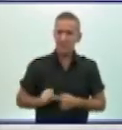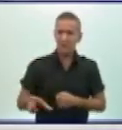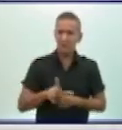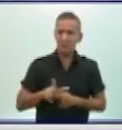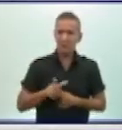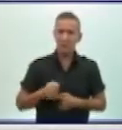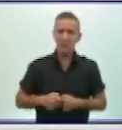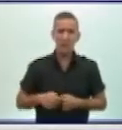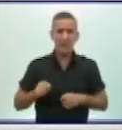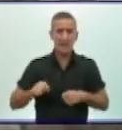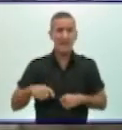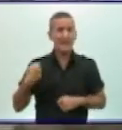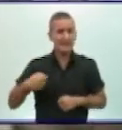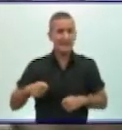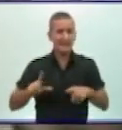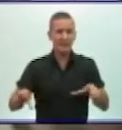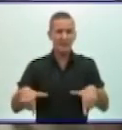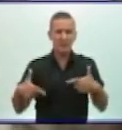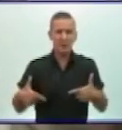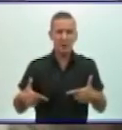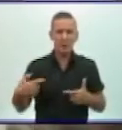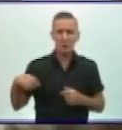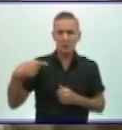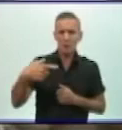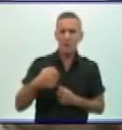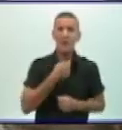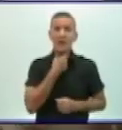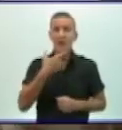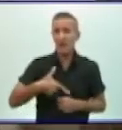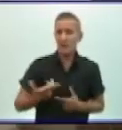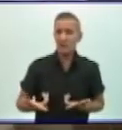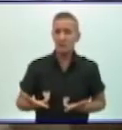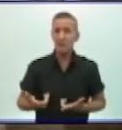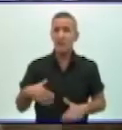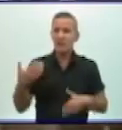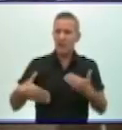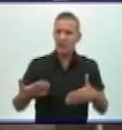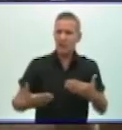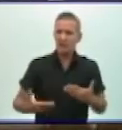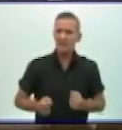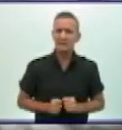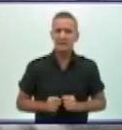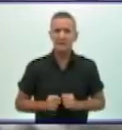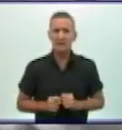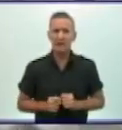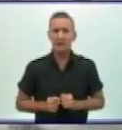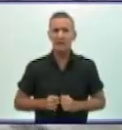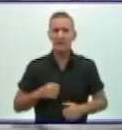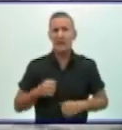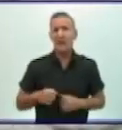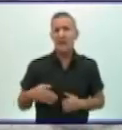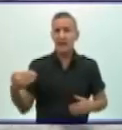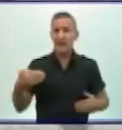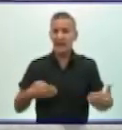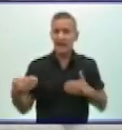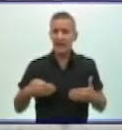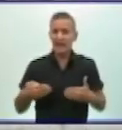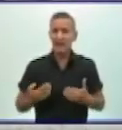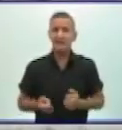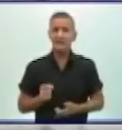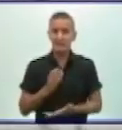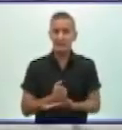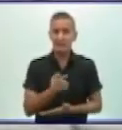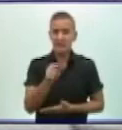deben cumplirlo activamente. Para dar el ejemplo, él mismo participaba en las manifestaciones estudiantiles y proponía iniciativas para vincular a